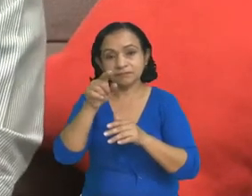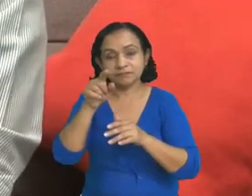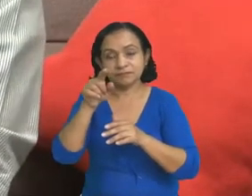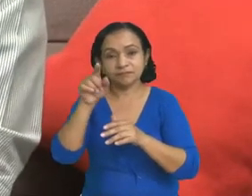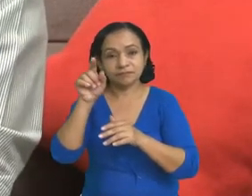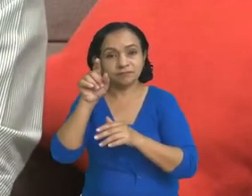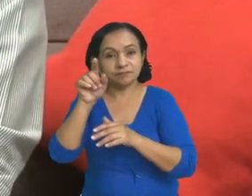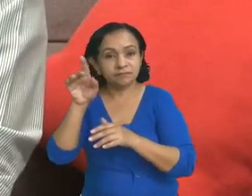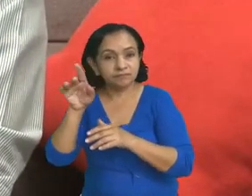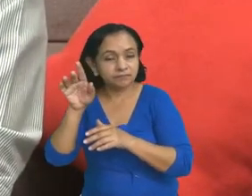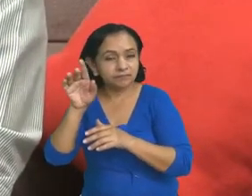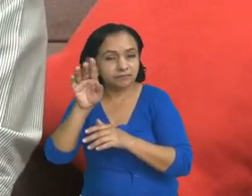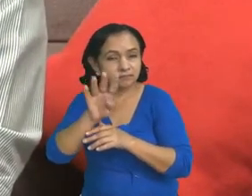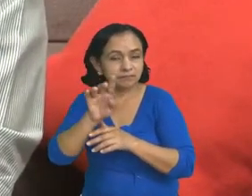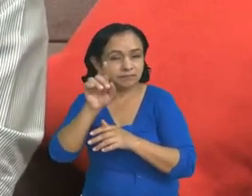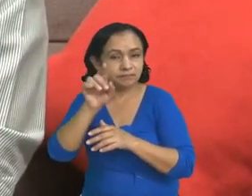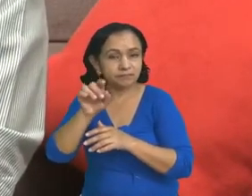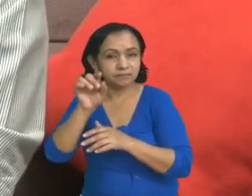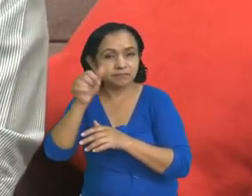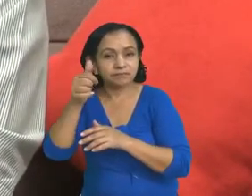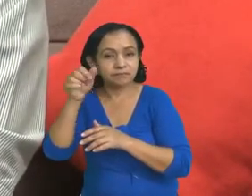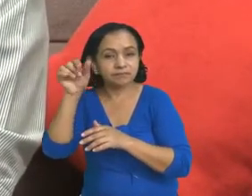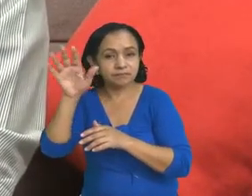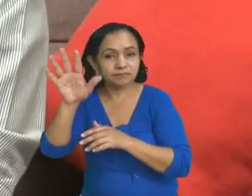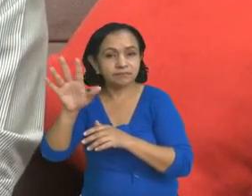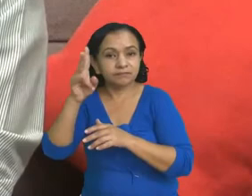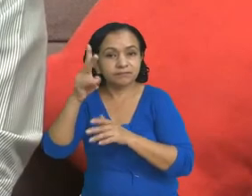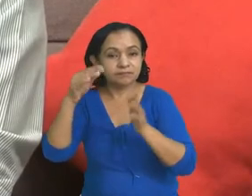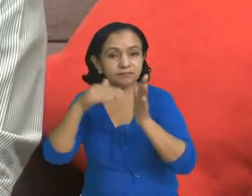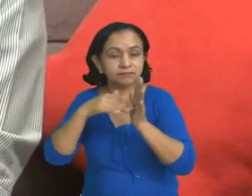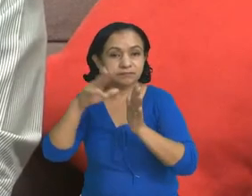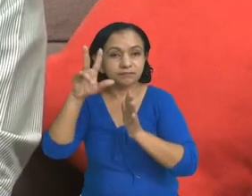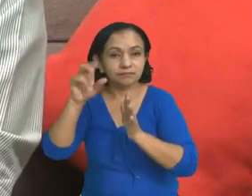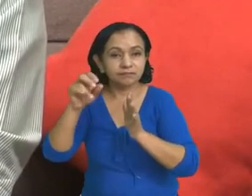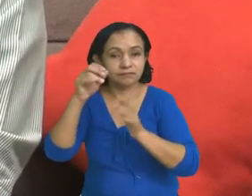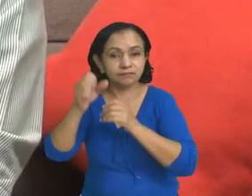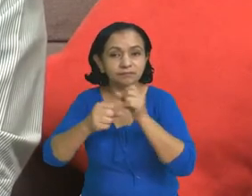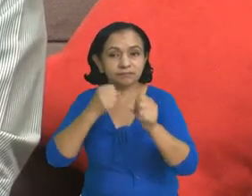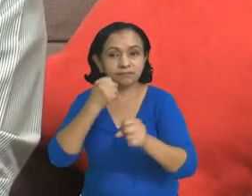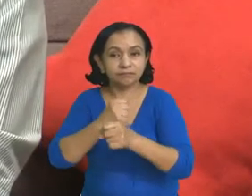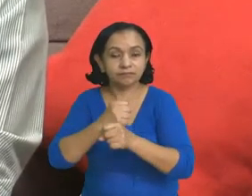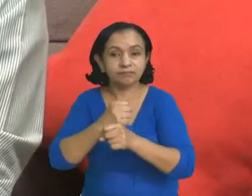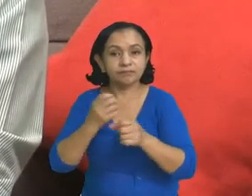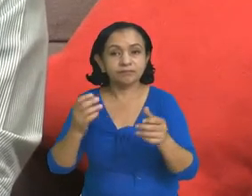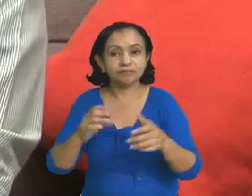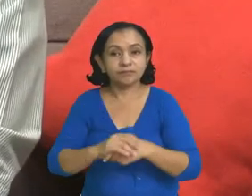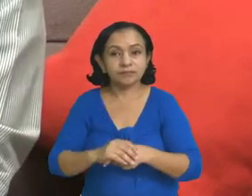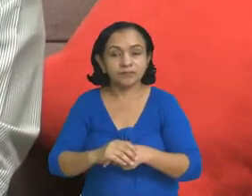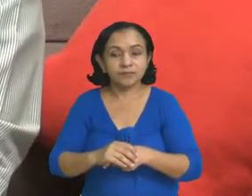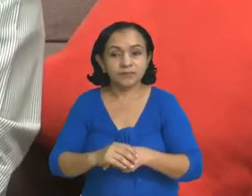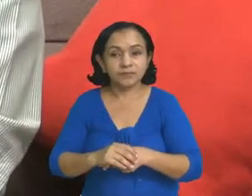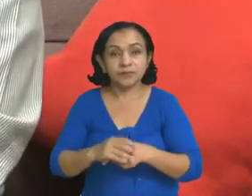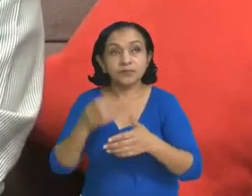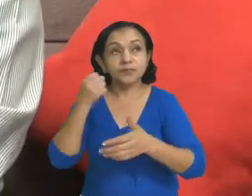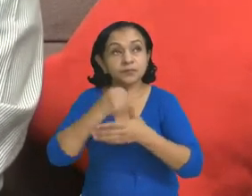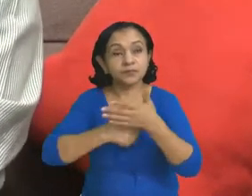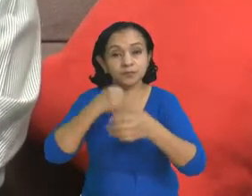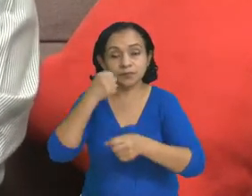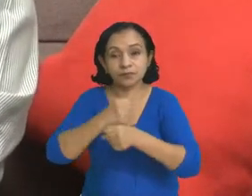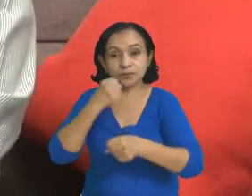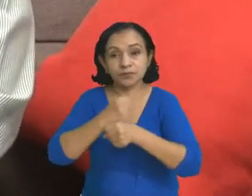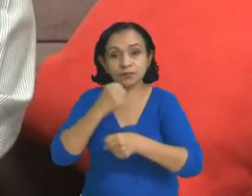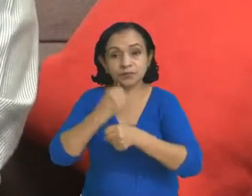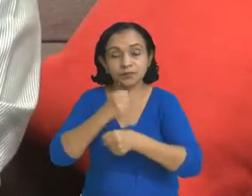6.465. Claro. Para el año 2020, ¿verdad? Eso ha sido, como te dije, un gran esfuerzo, y este